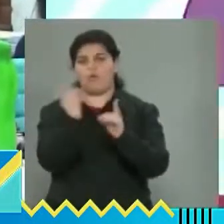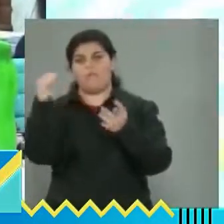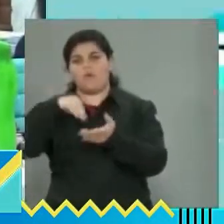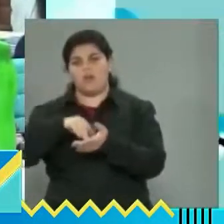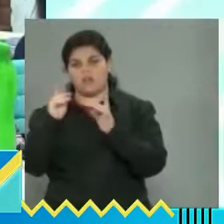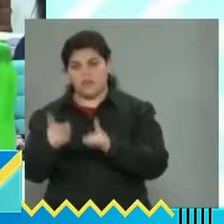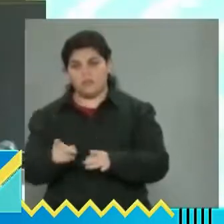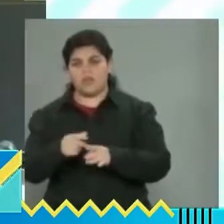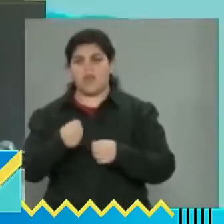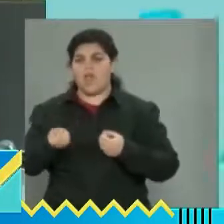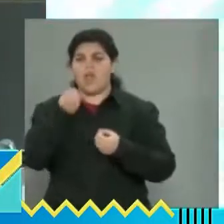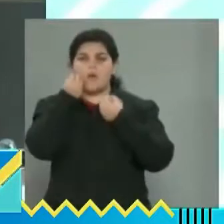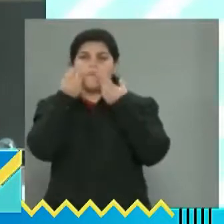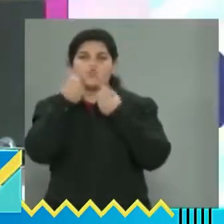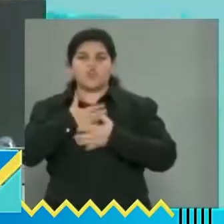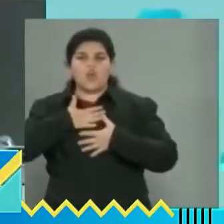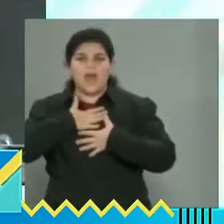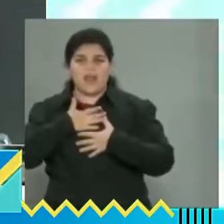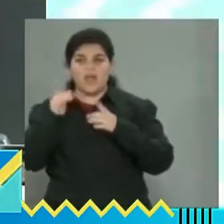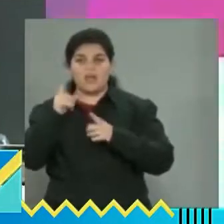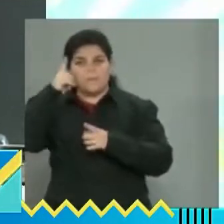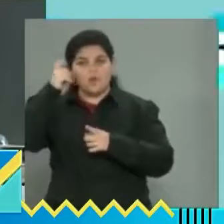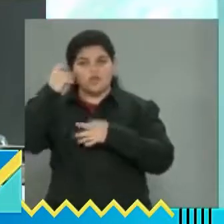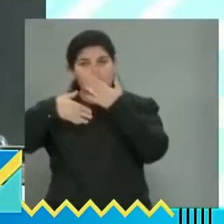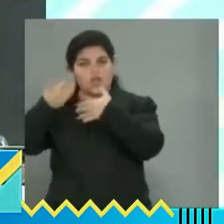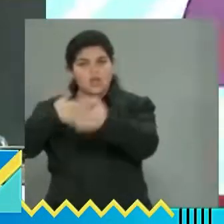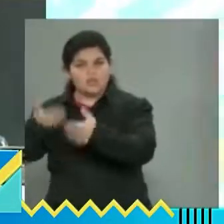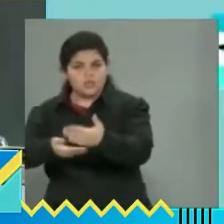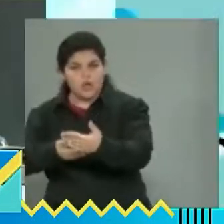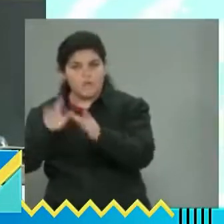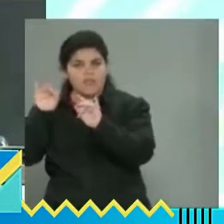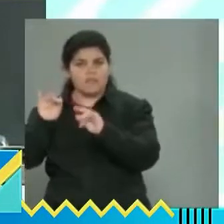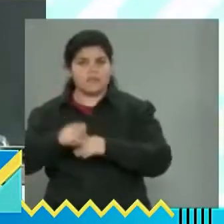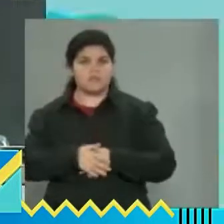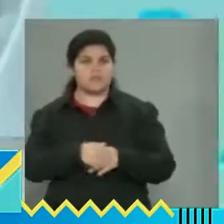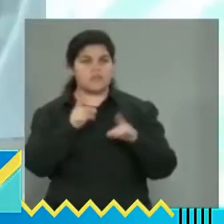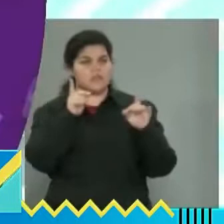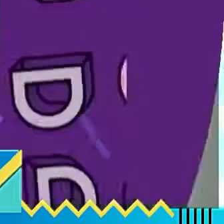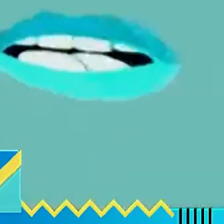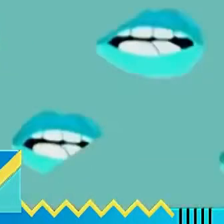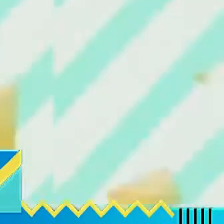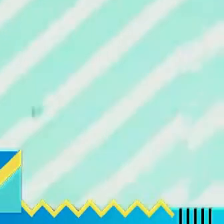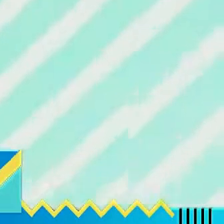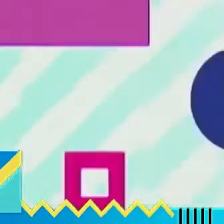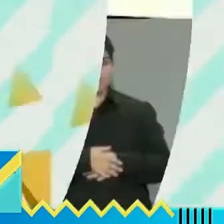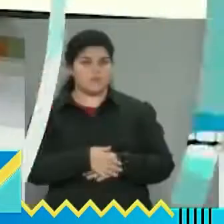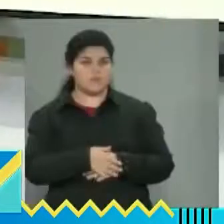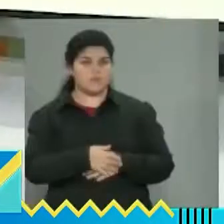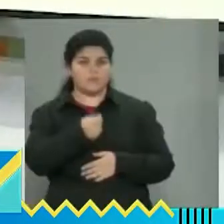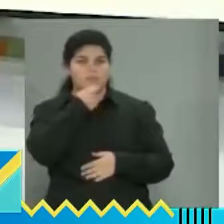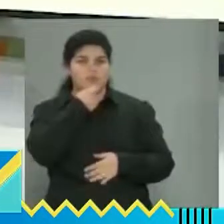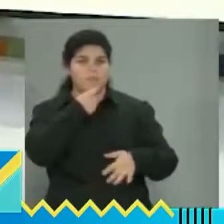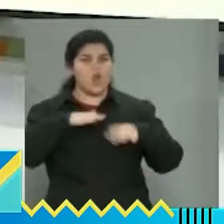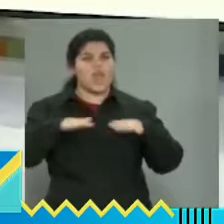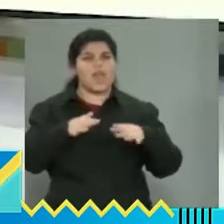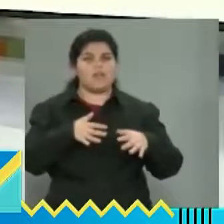tipo de problema emocional que puede interferir en los procesos de aprendizaje, las competencias cognitivas. Aquello que hemos escuchado como hiperactividad.